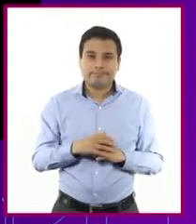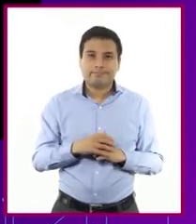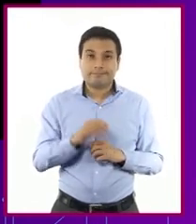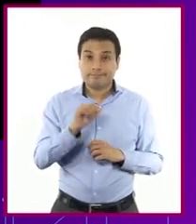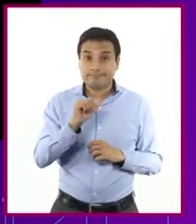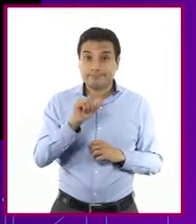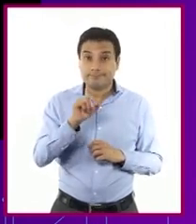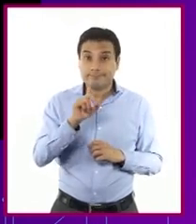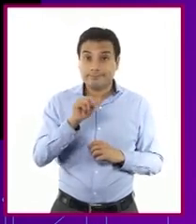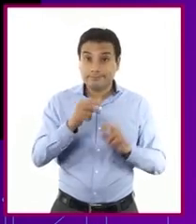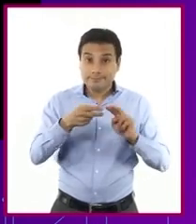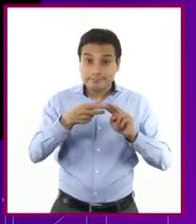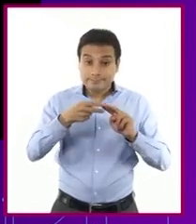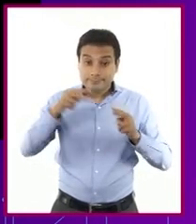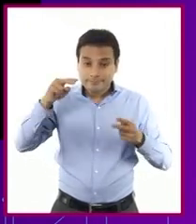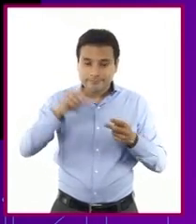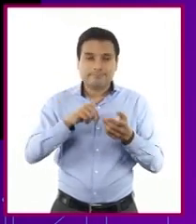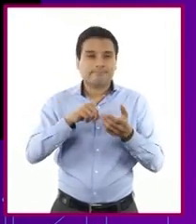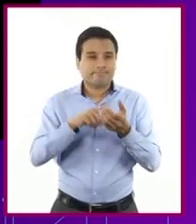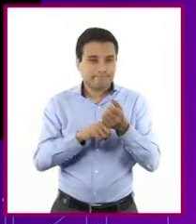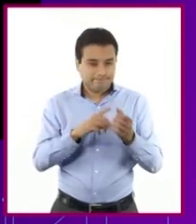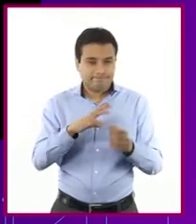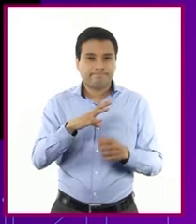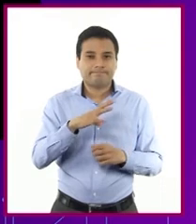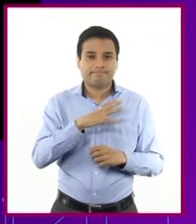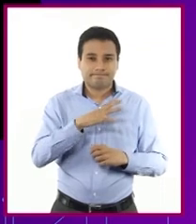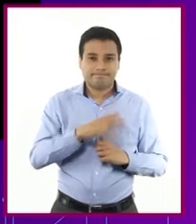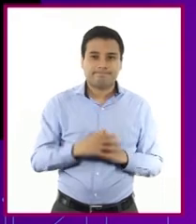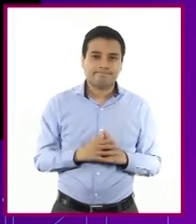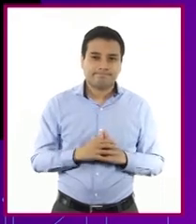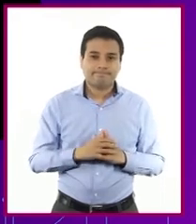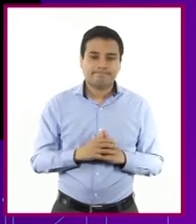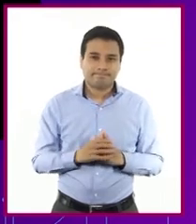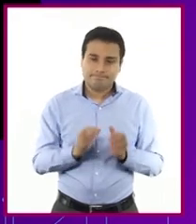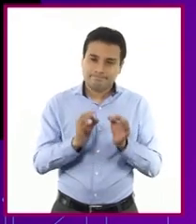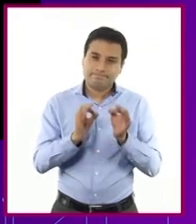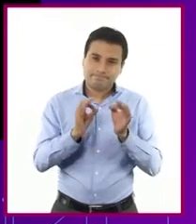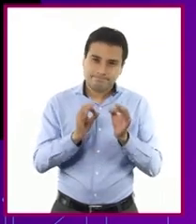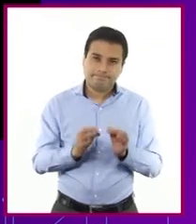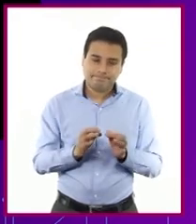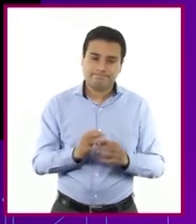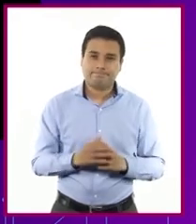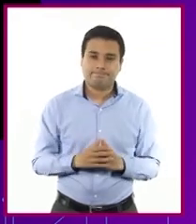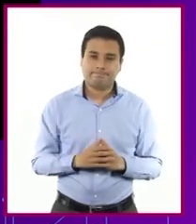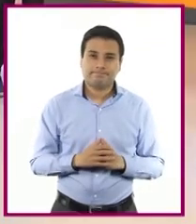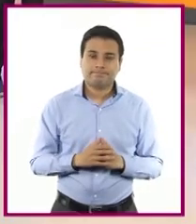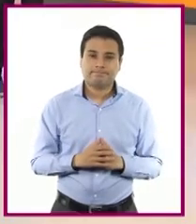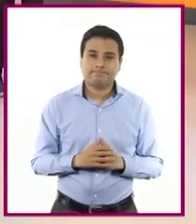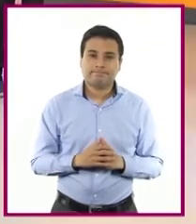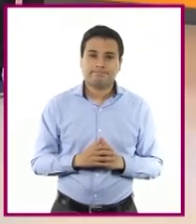en sus cromosomas y genes y su propio ADN.